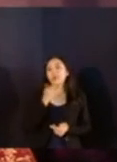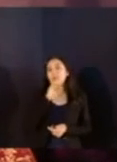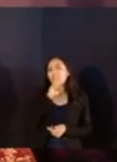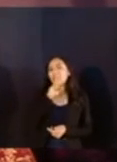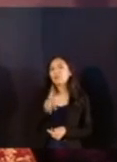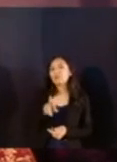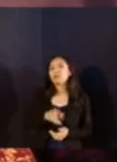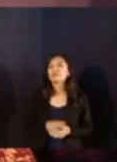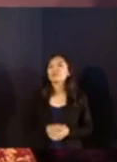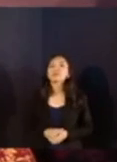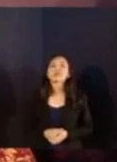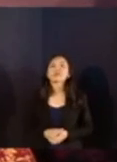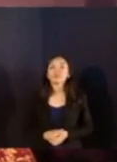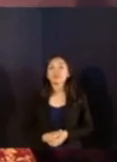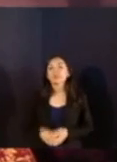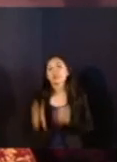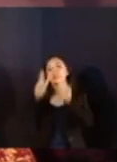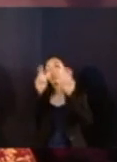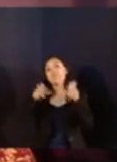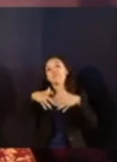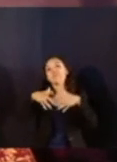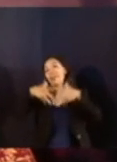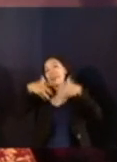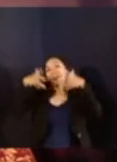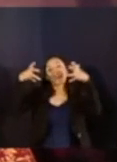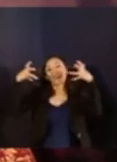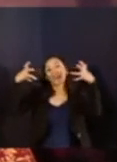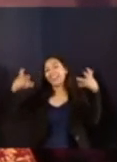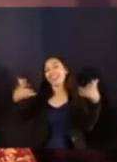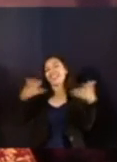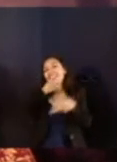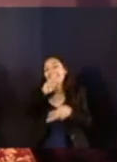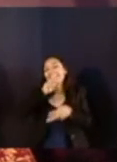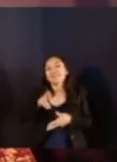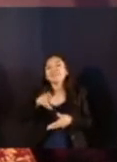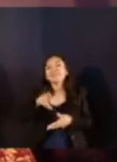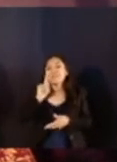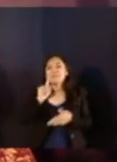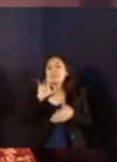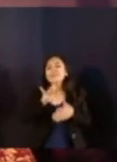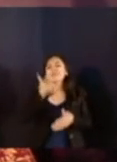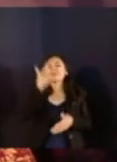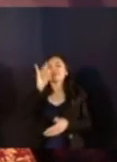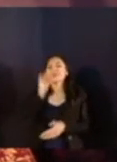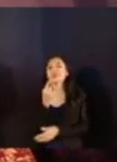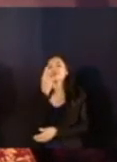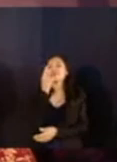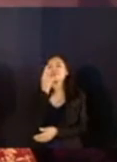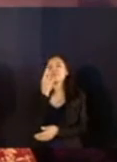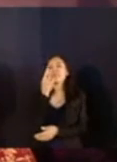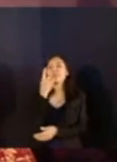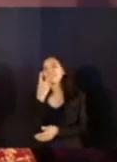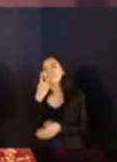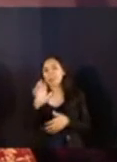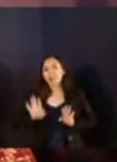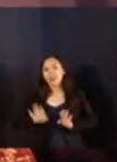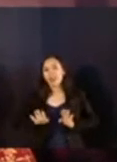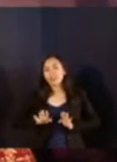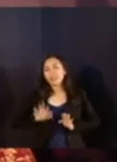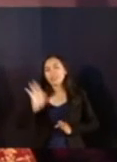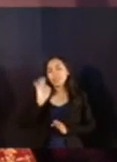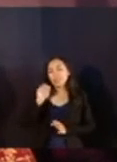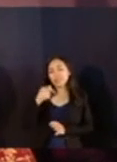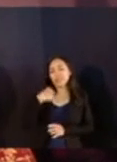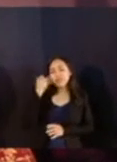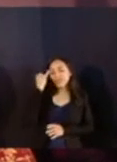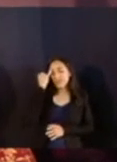también, esto es un tema amplísimo, pero puedo señalar una o dos características que a mi juicio son